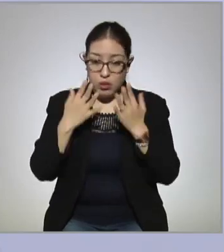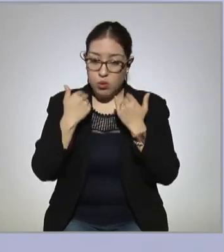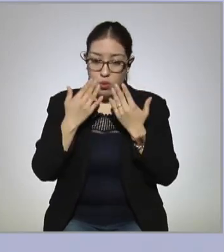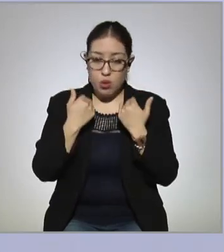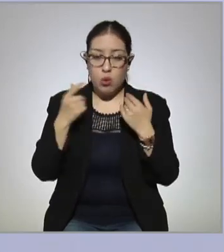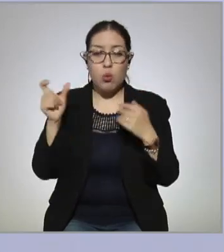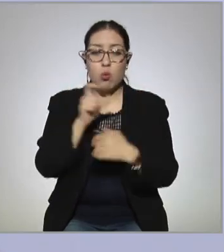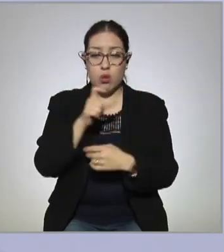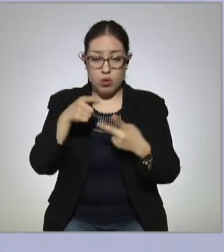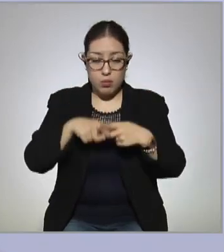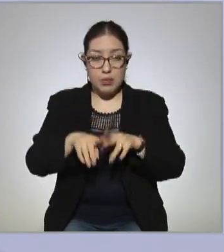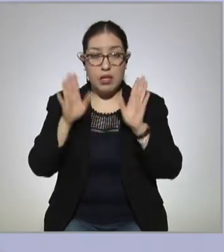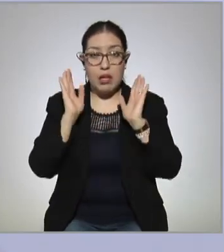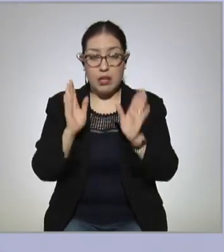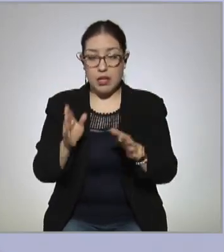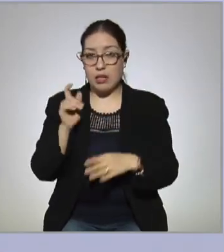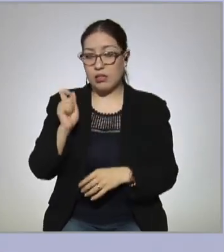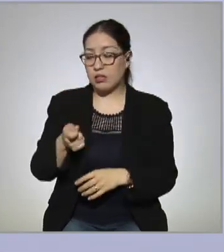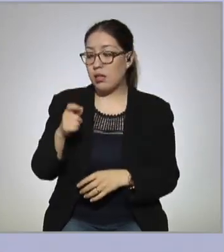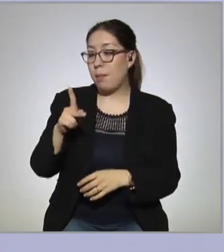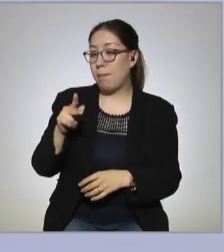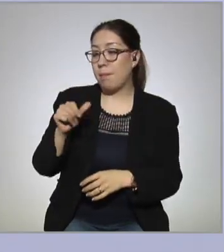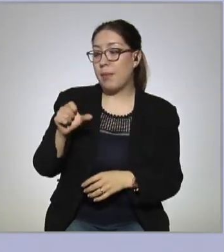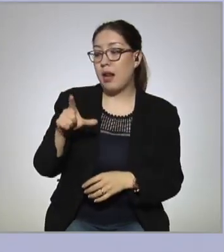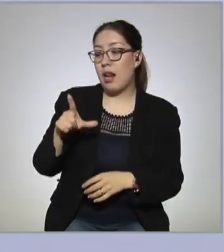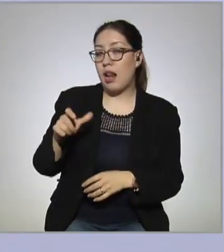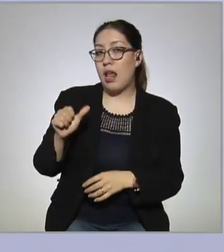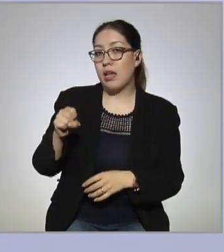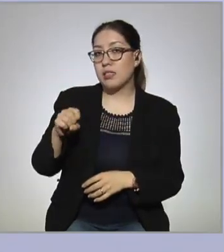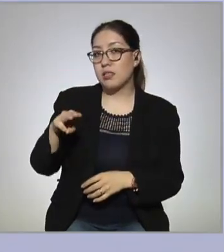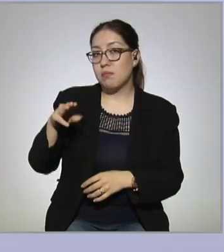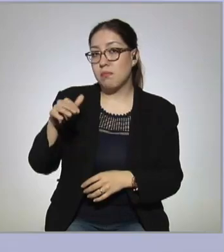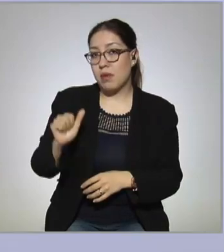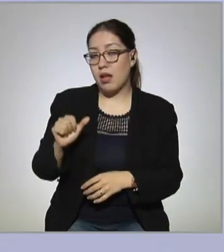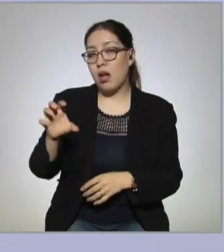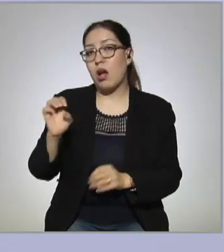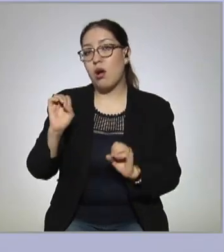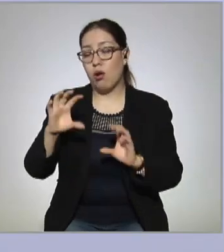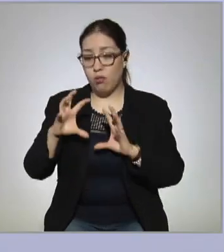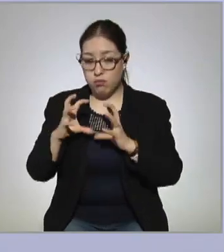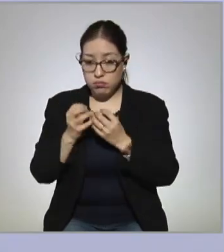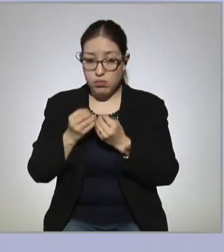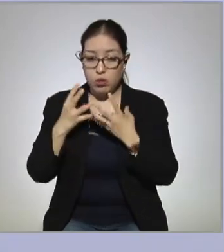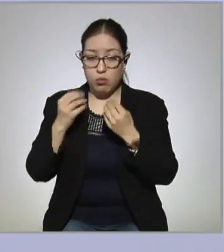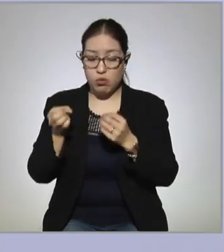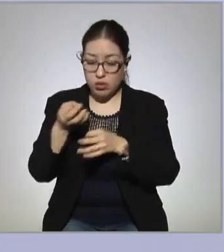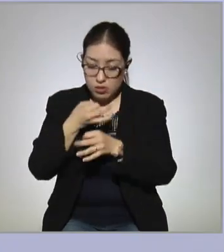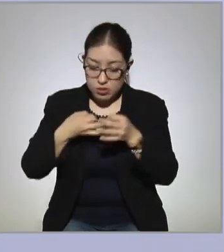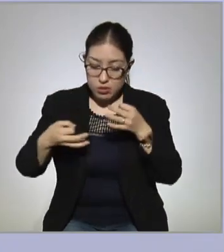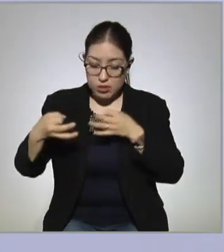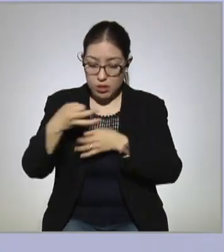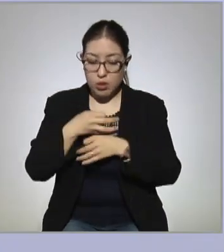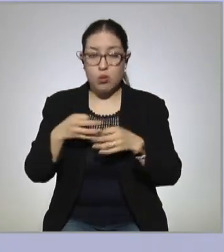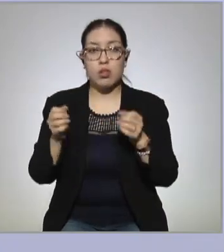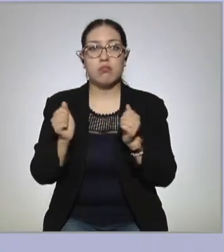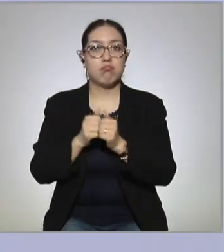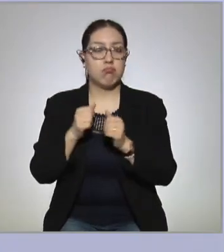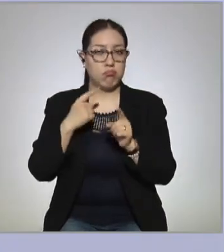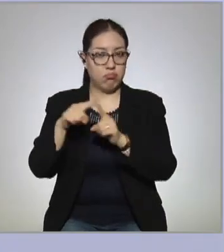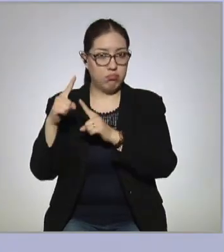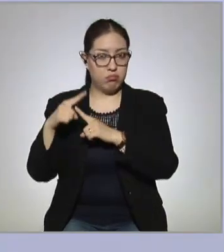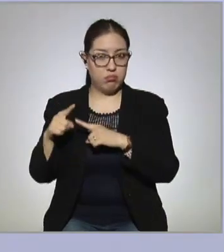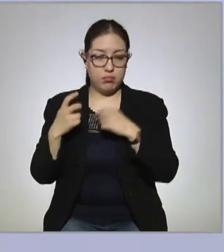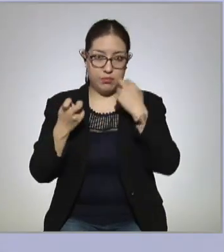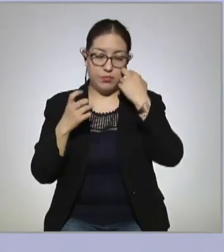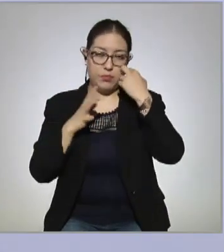partir de cuándo se considera un plasma rico en plaquetas, mucho menos este concentrado de células mesenquimales totipotenciales y que se ha